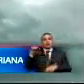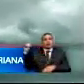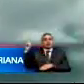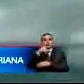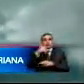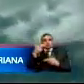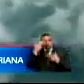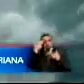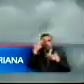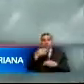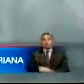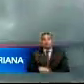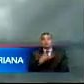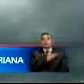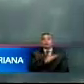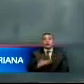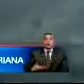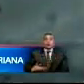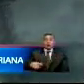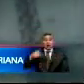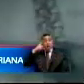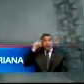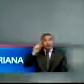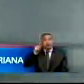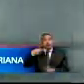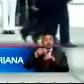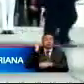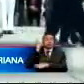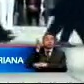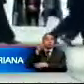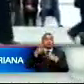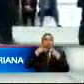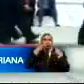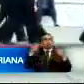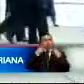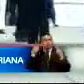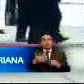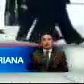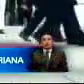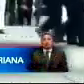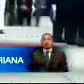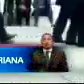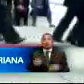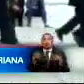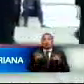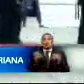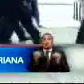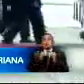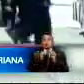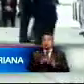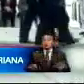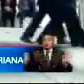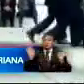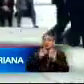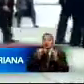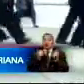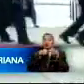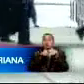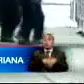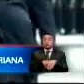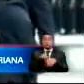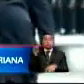En este marco, el presidente de la República en su discurso hizo varios anuncios. Tal vez el más importante y referente a la jornada de